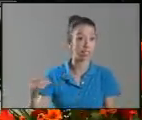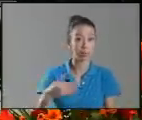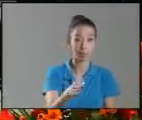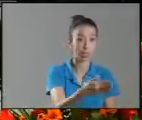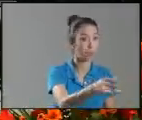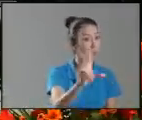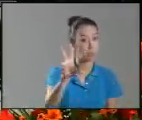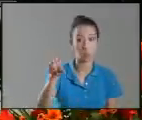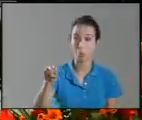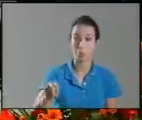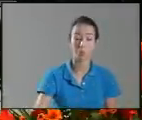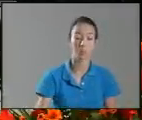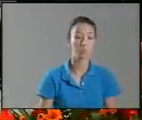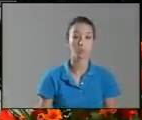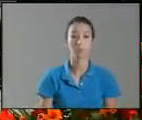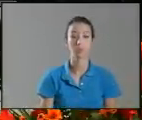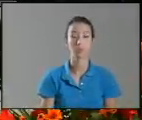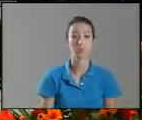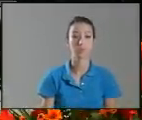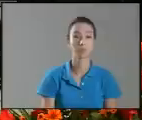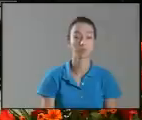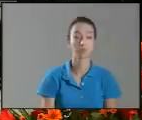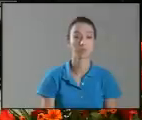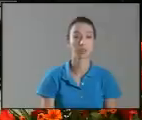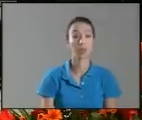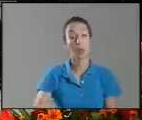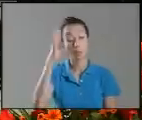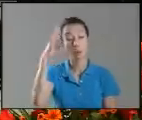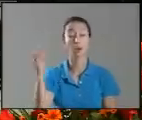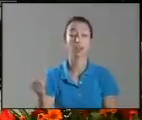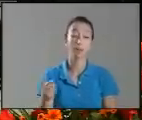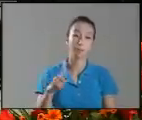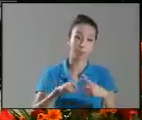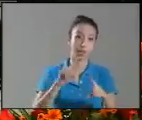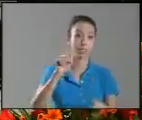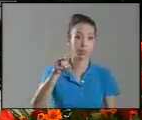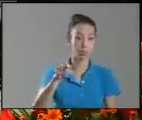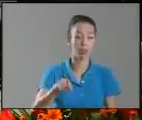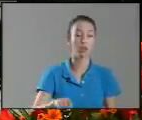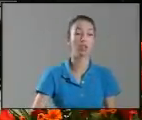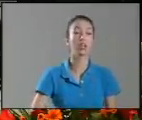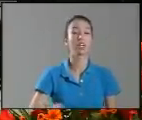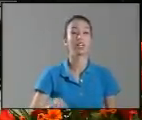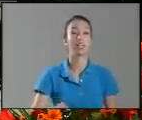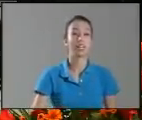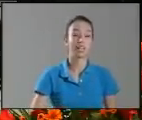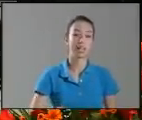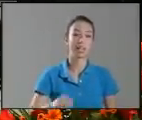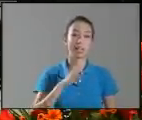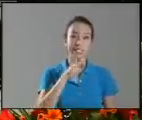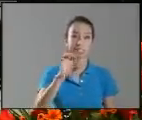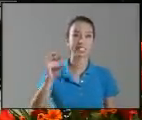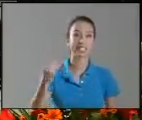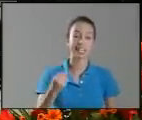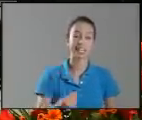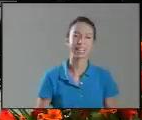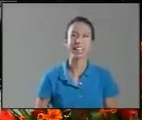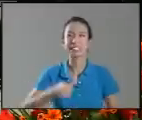dice que la mujer le iba a aplastar la cabeza a la serpiente.